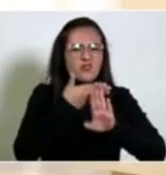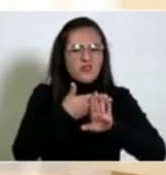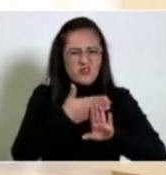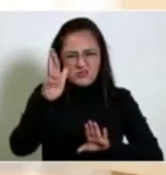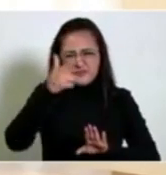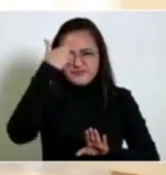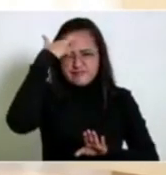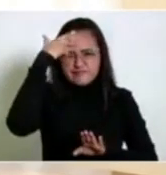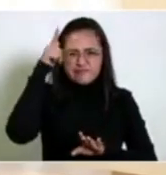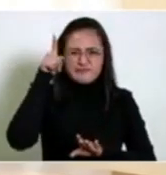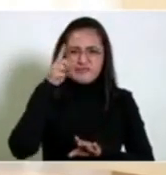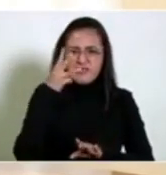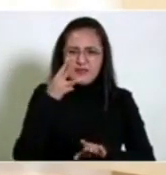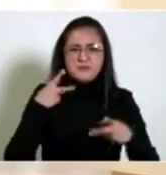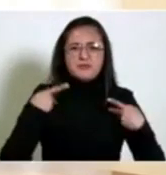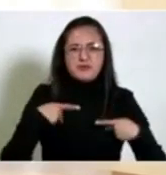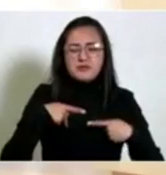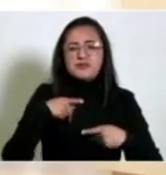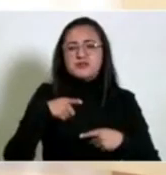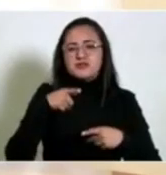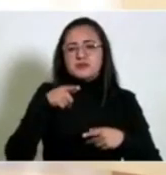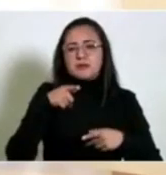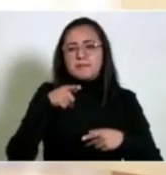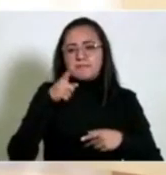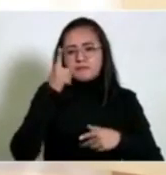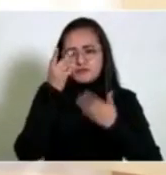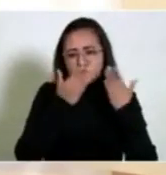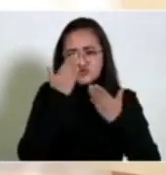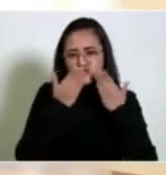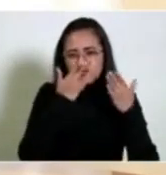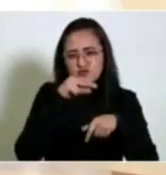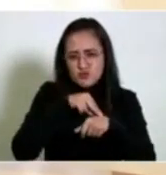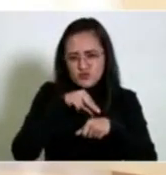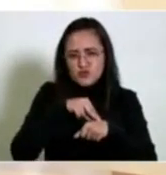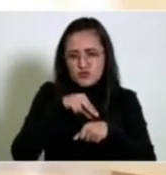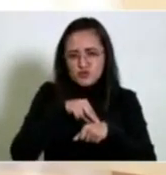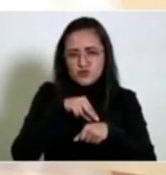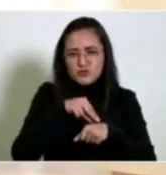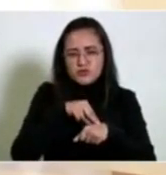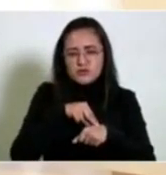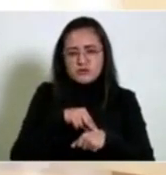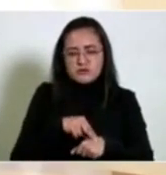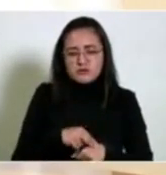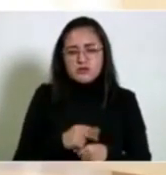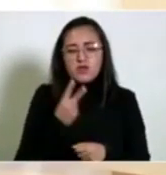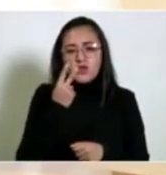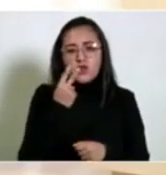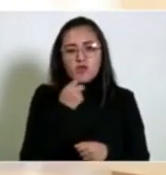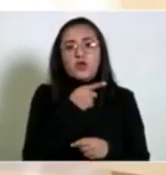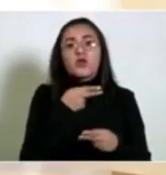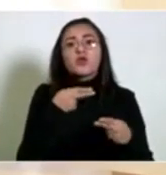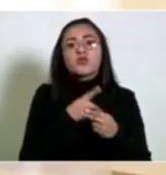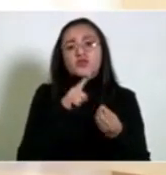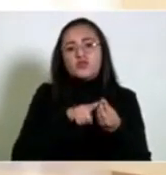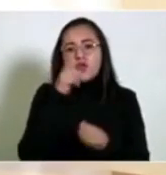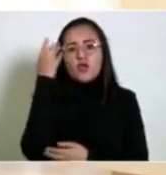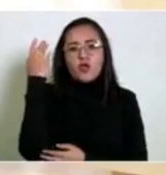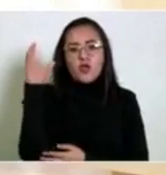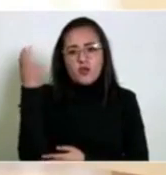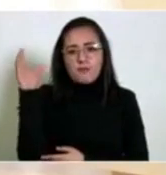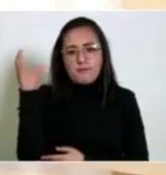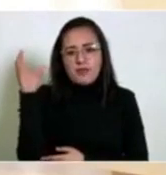tres estudiantes de medicina 2 de nacionalidad colombiana